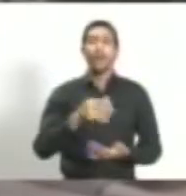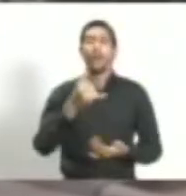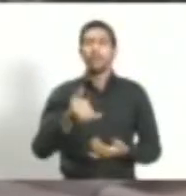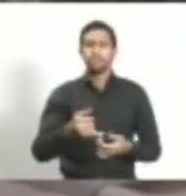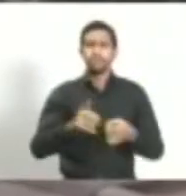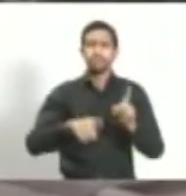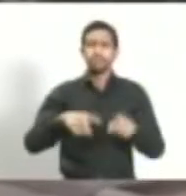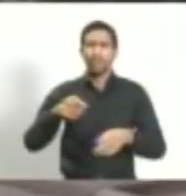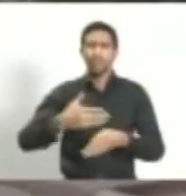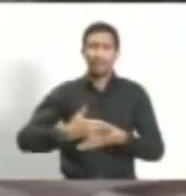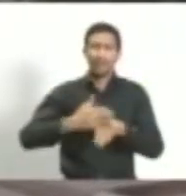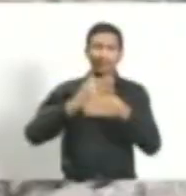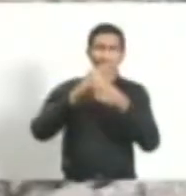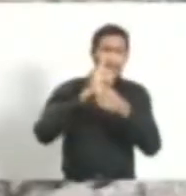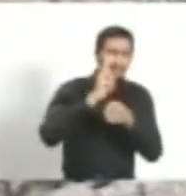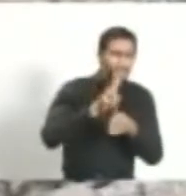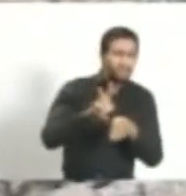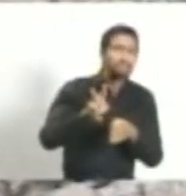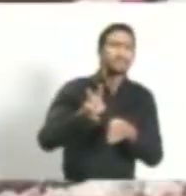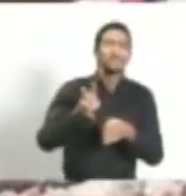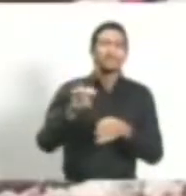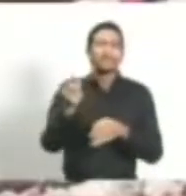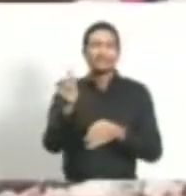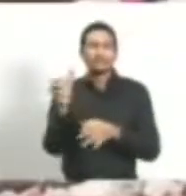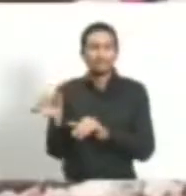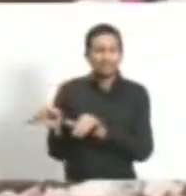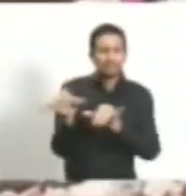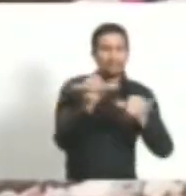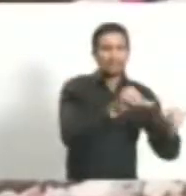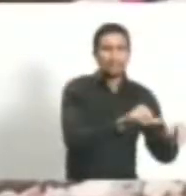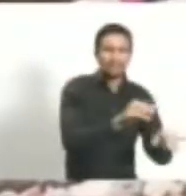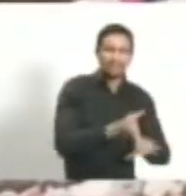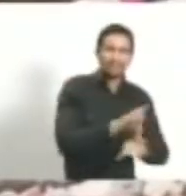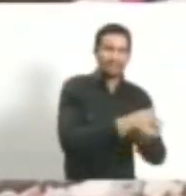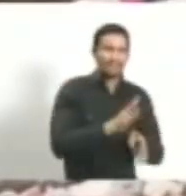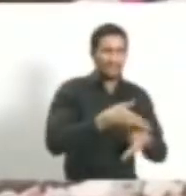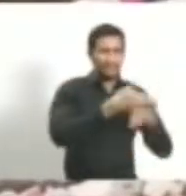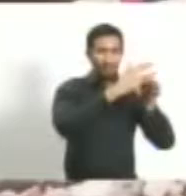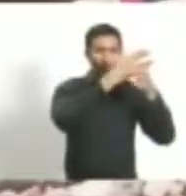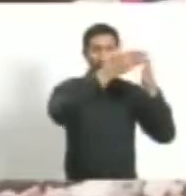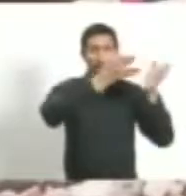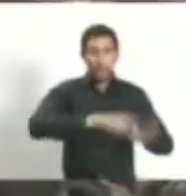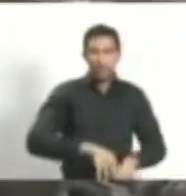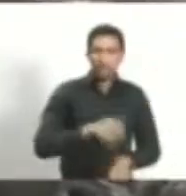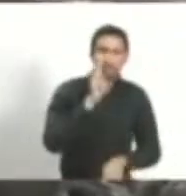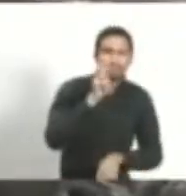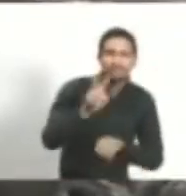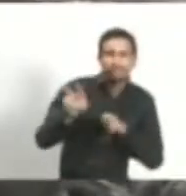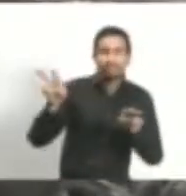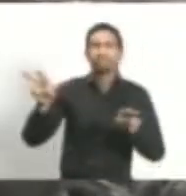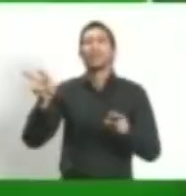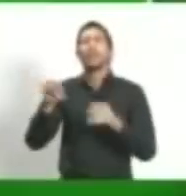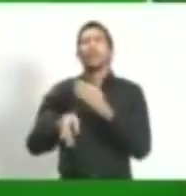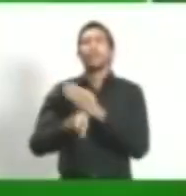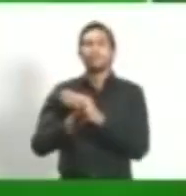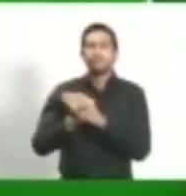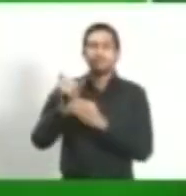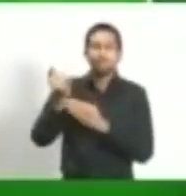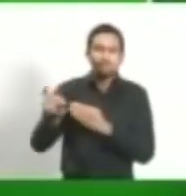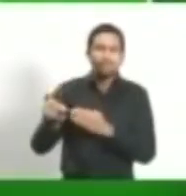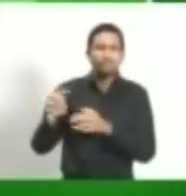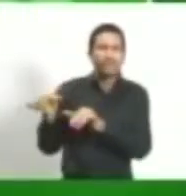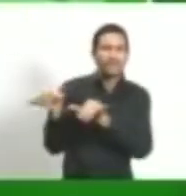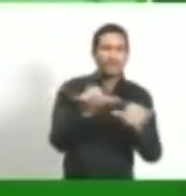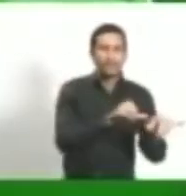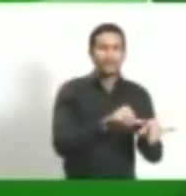con condiciones similares a las del caído edificio en el barrio Blas de Lezo y además hizo un llamado a las autoridades. Estoy